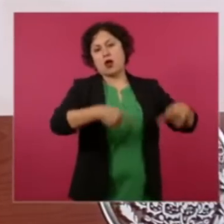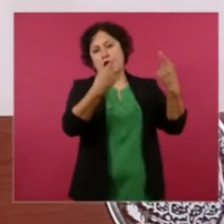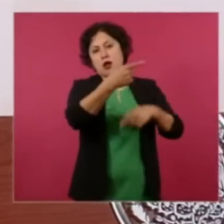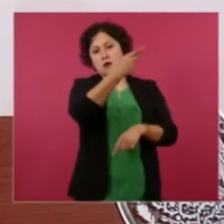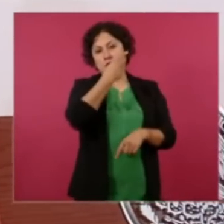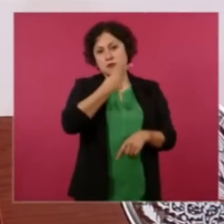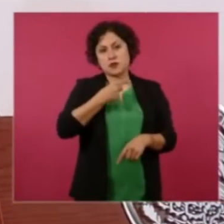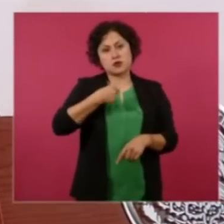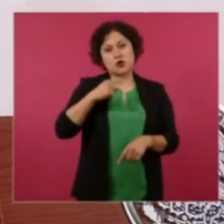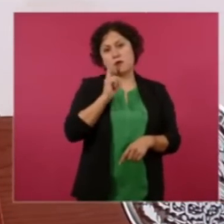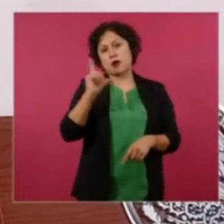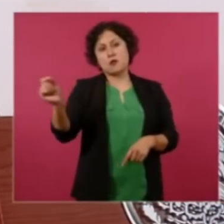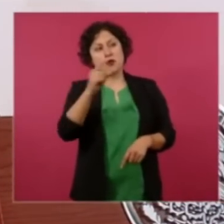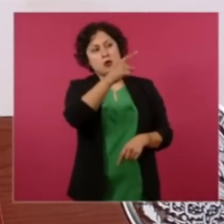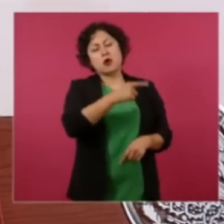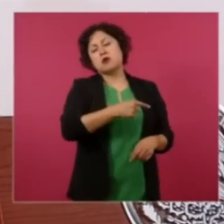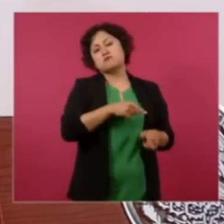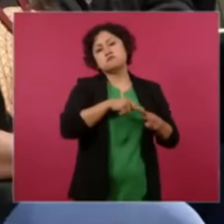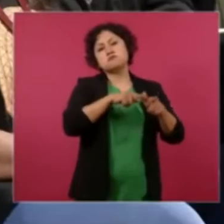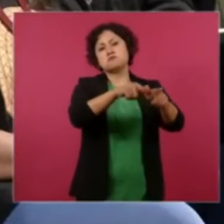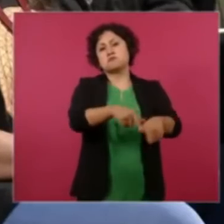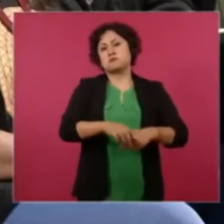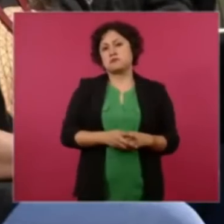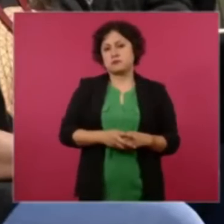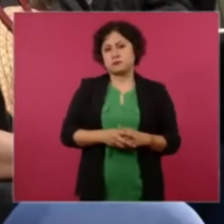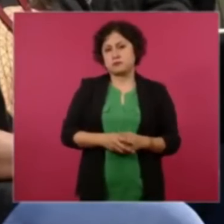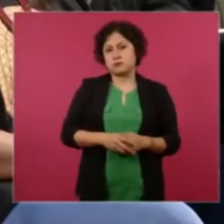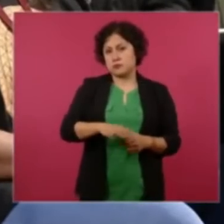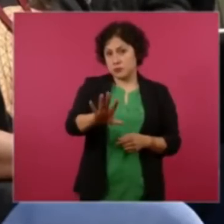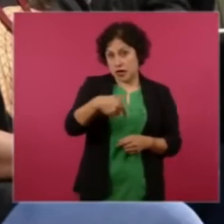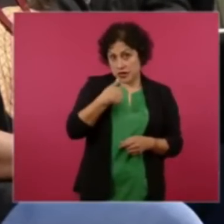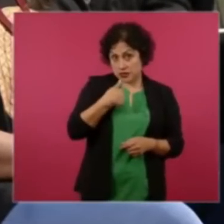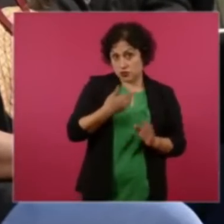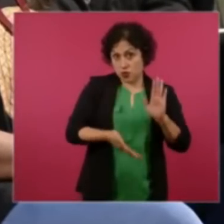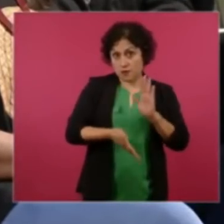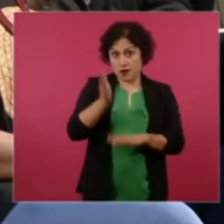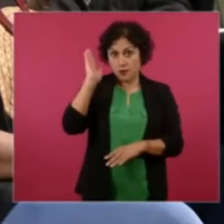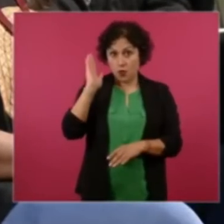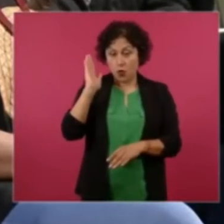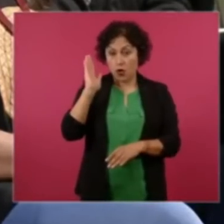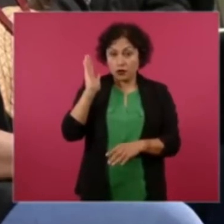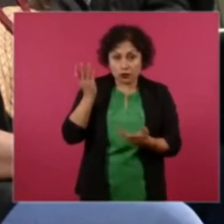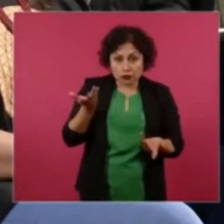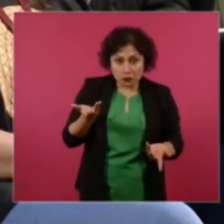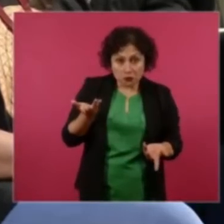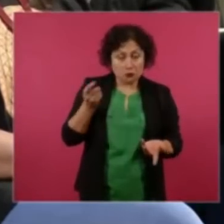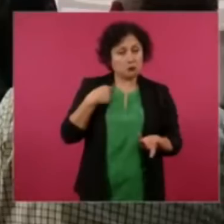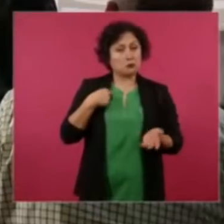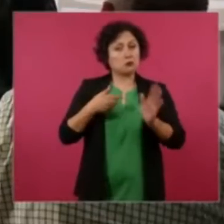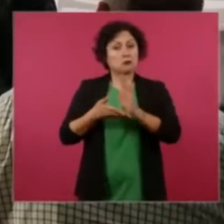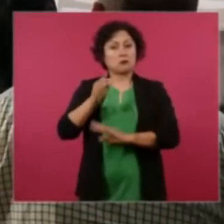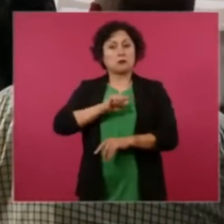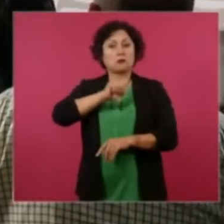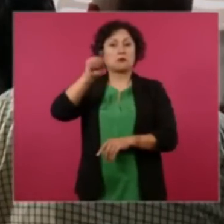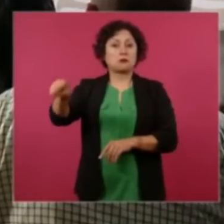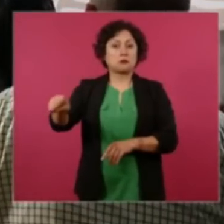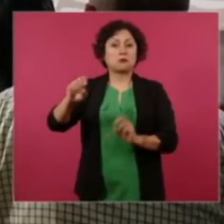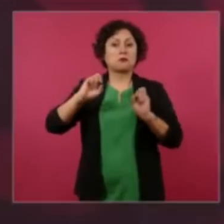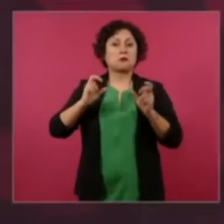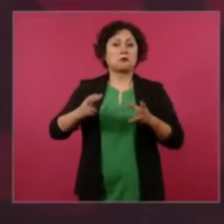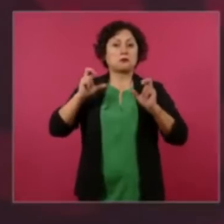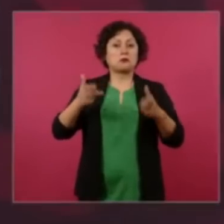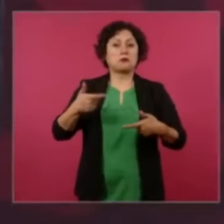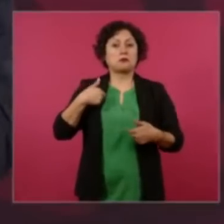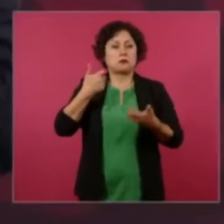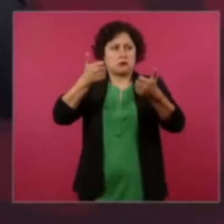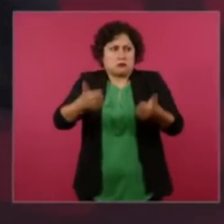Pues yo me voy a pero ir. no es en mal tono, Yo presidente. me voy a ir a Palenque. Sí, pero no es en mal tono, presidente. No lo lleve allá, Voy a porque quedar ese igual no que es el